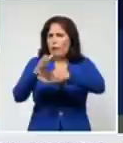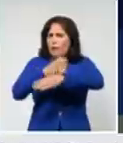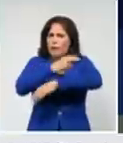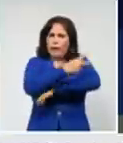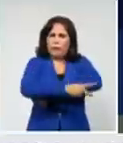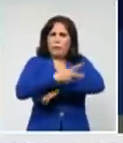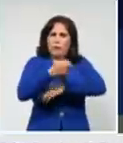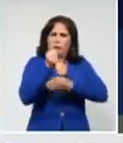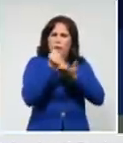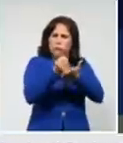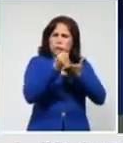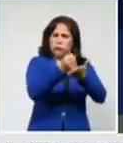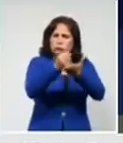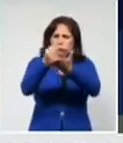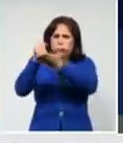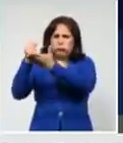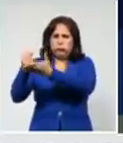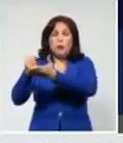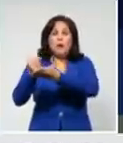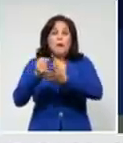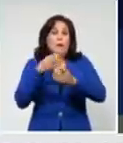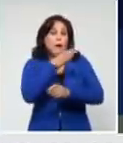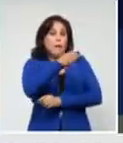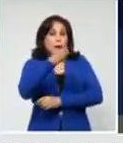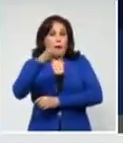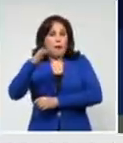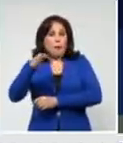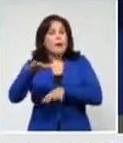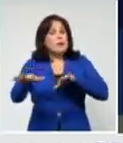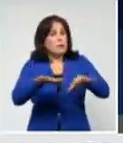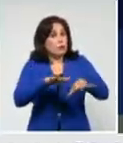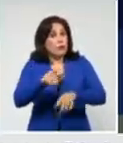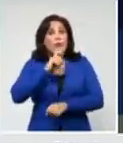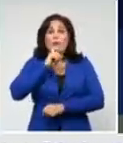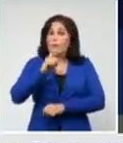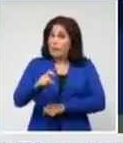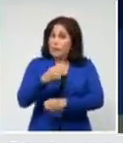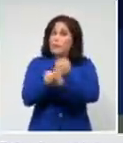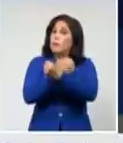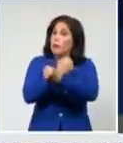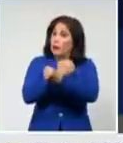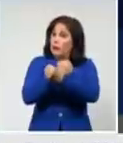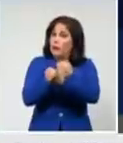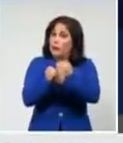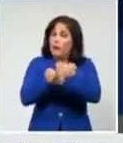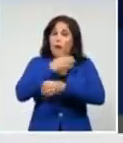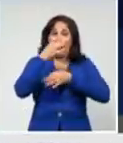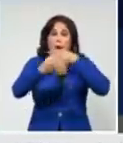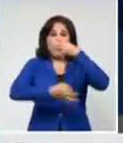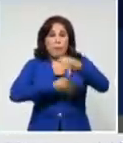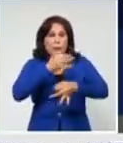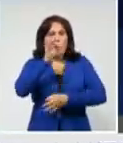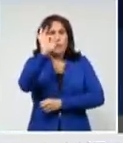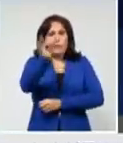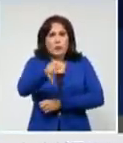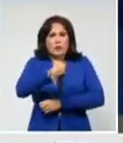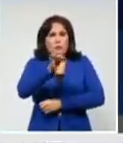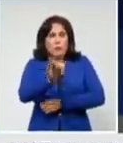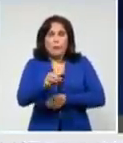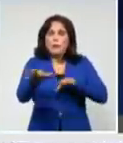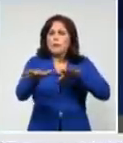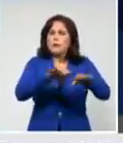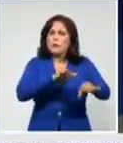solidariamente con muchos países en situaciones muy riesgosas, porque estamos hablando siempre de situaciones